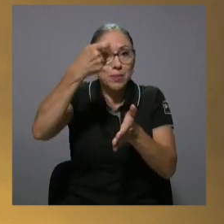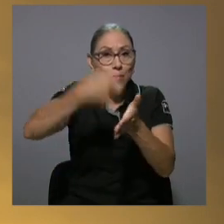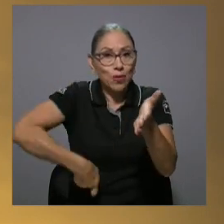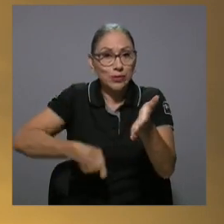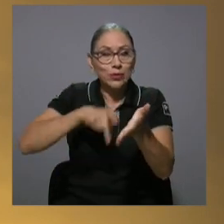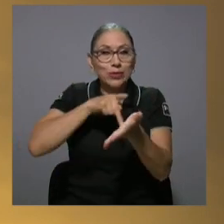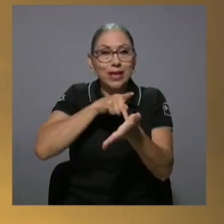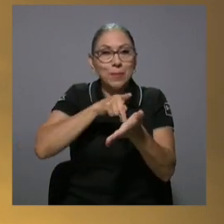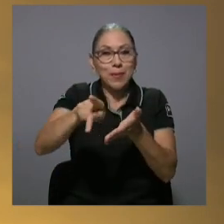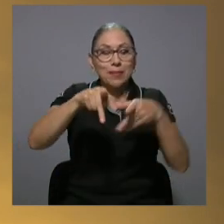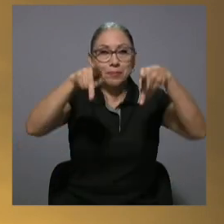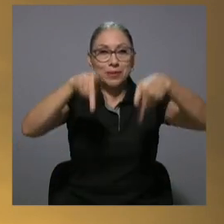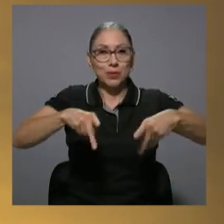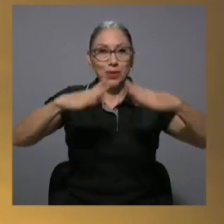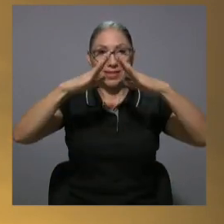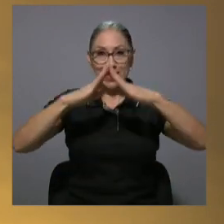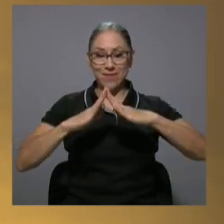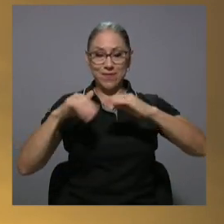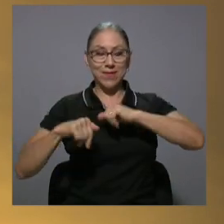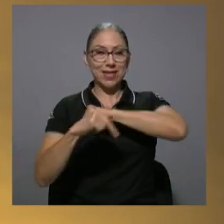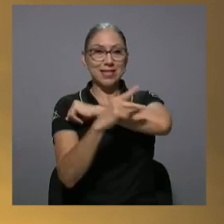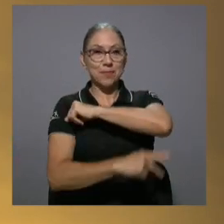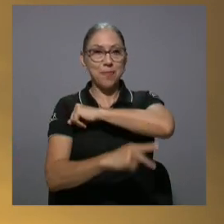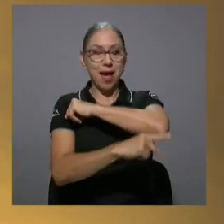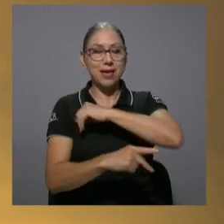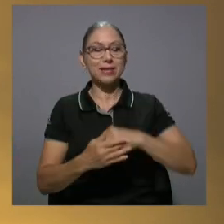que tributan los habitantes de este país.